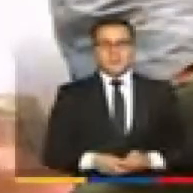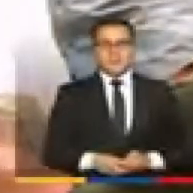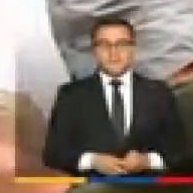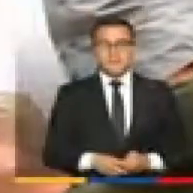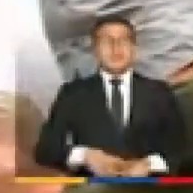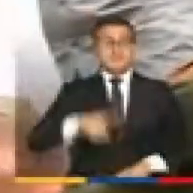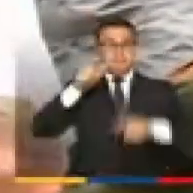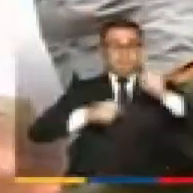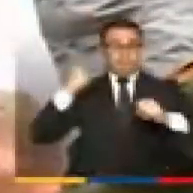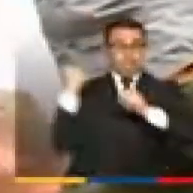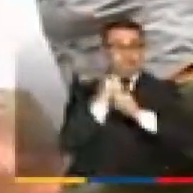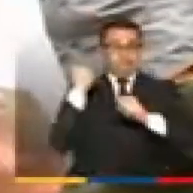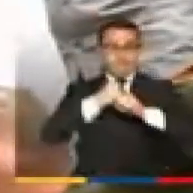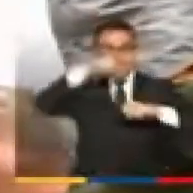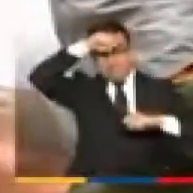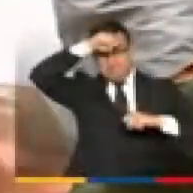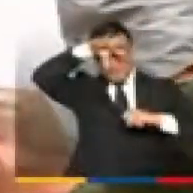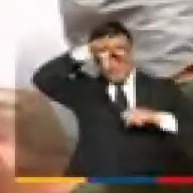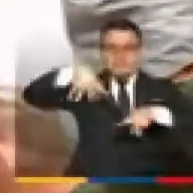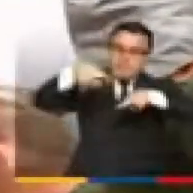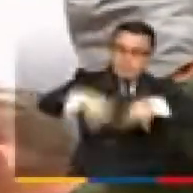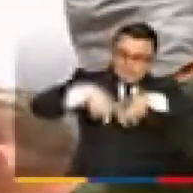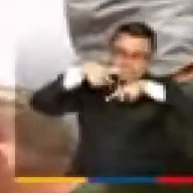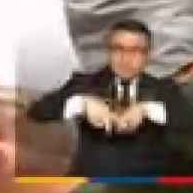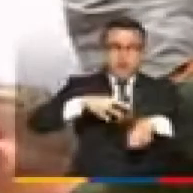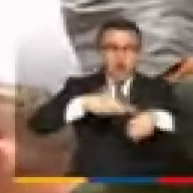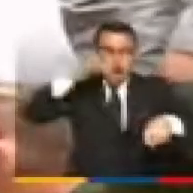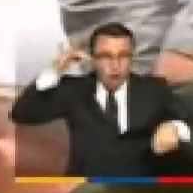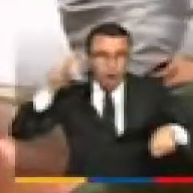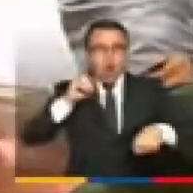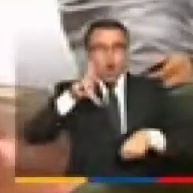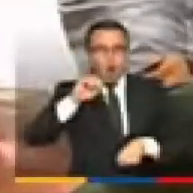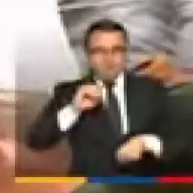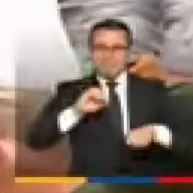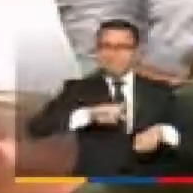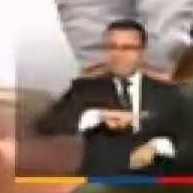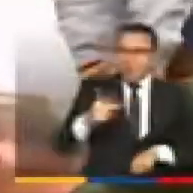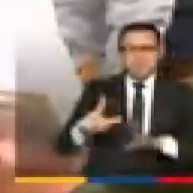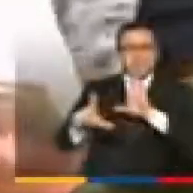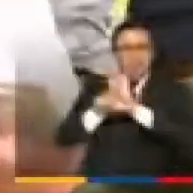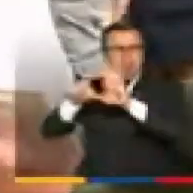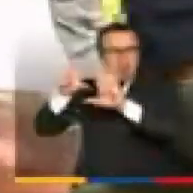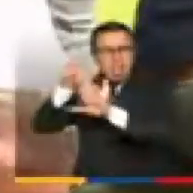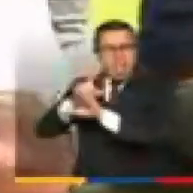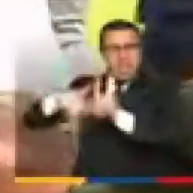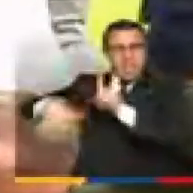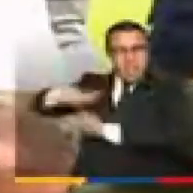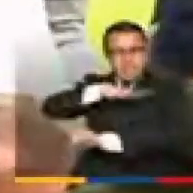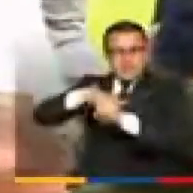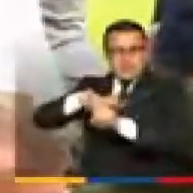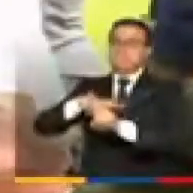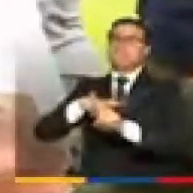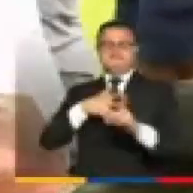la minería ilegal del oro y otros delitos ambientales y proteger